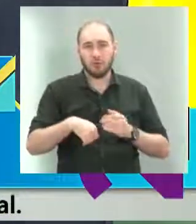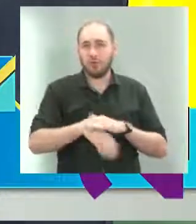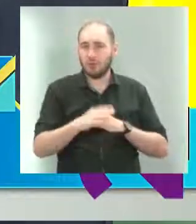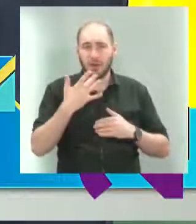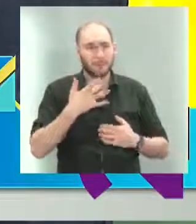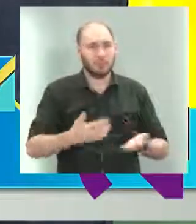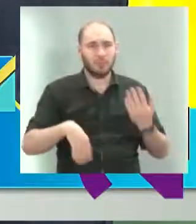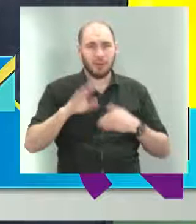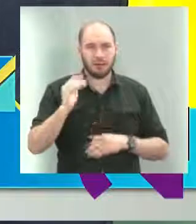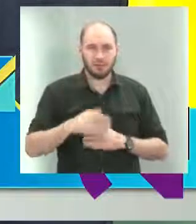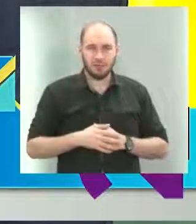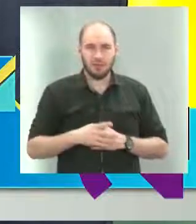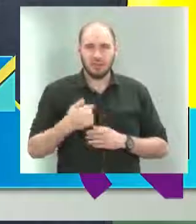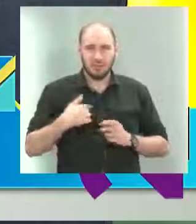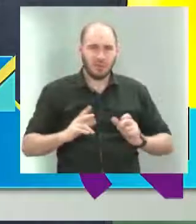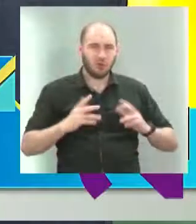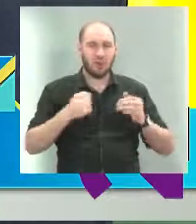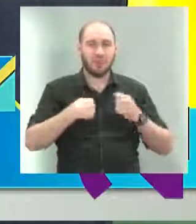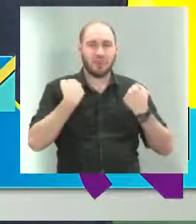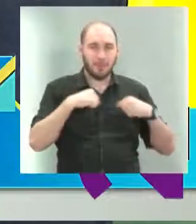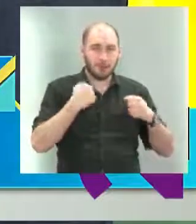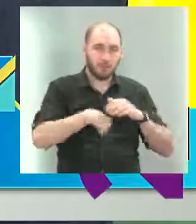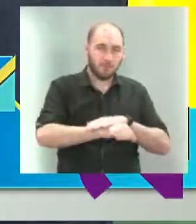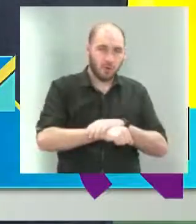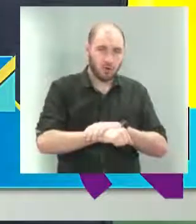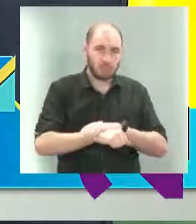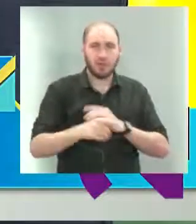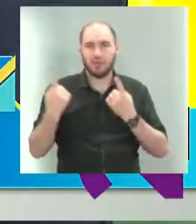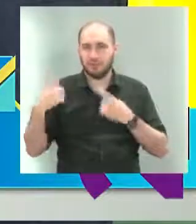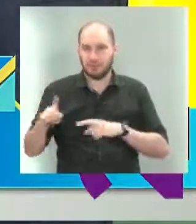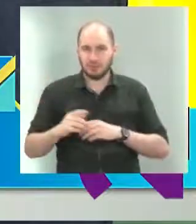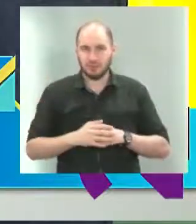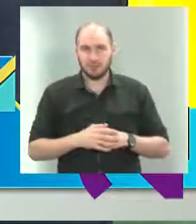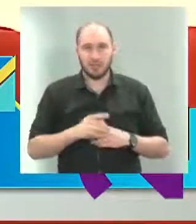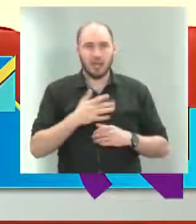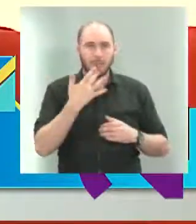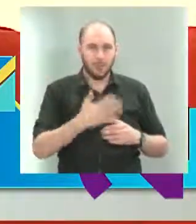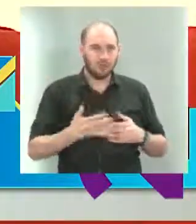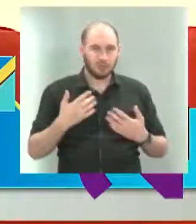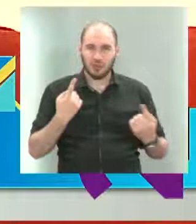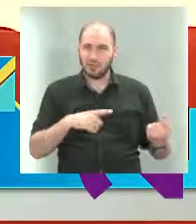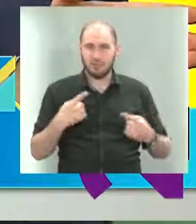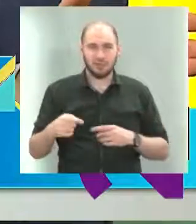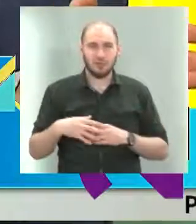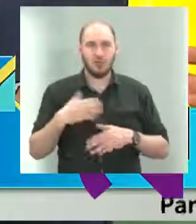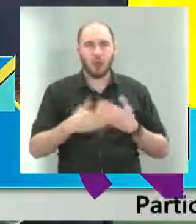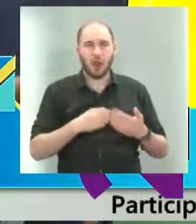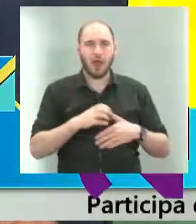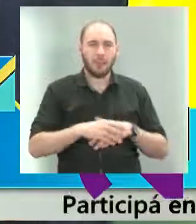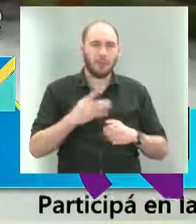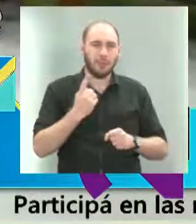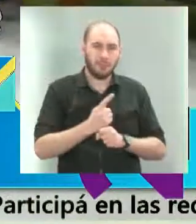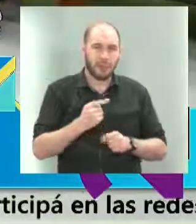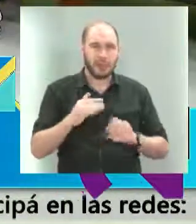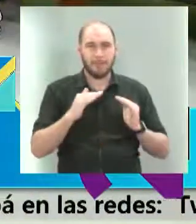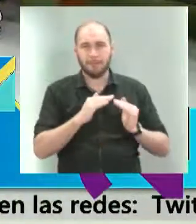que hay, eso es lo que me da bronca, porque está el deporte fútbol, que es otra cosa. Es hermoso. Son dos cosas diferentes. Vos jugás con tu amigo en la primaria, jugaste